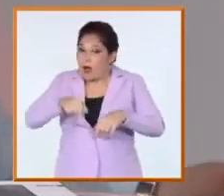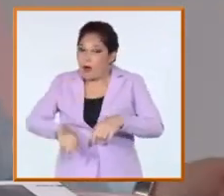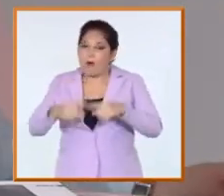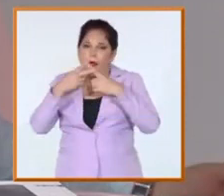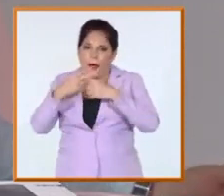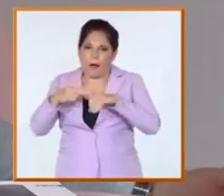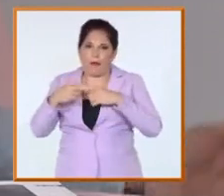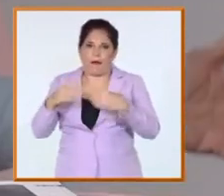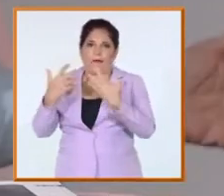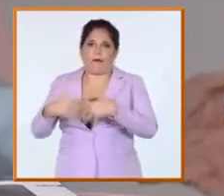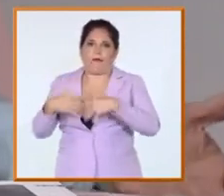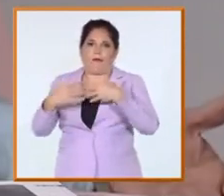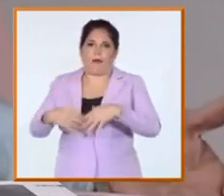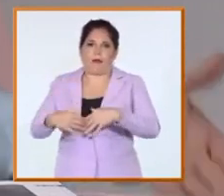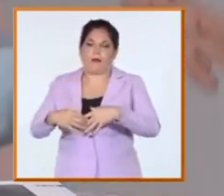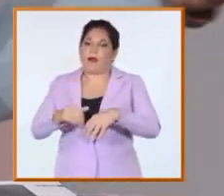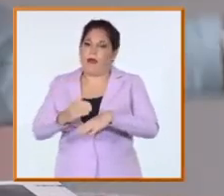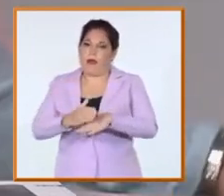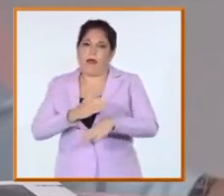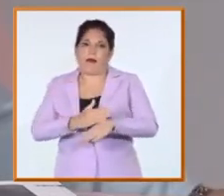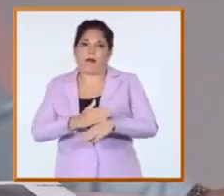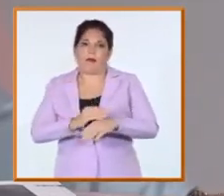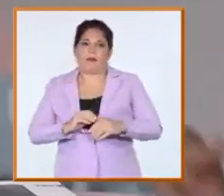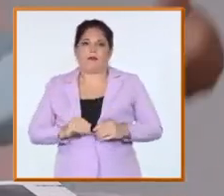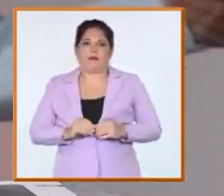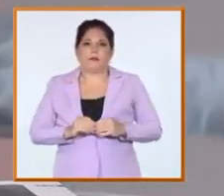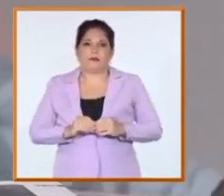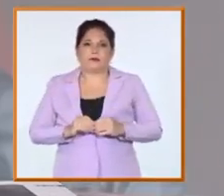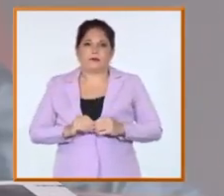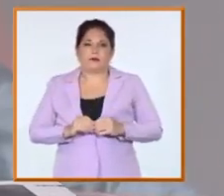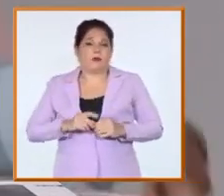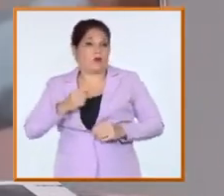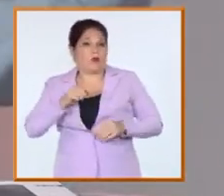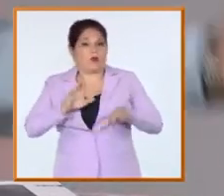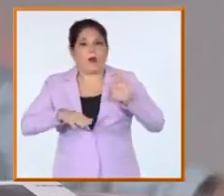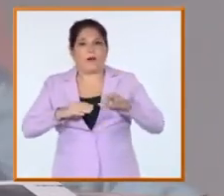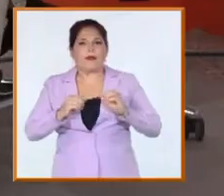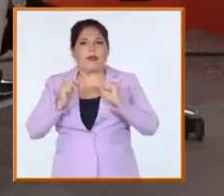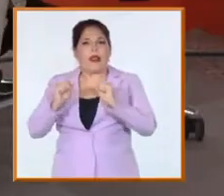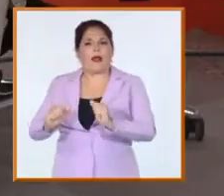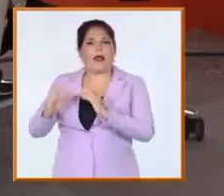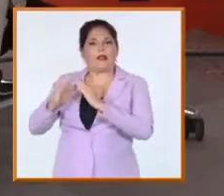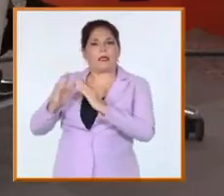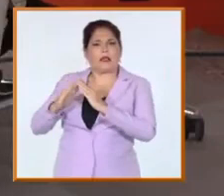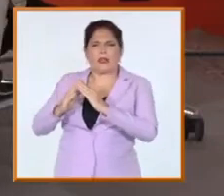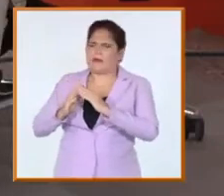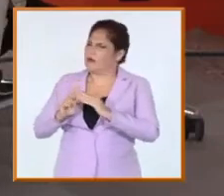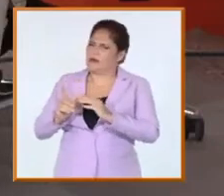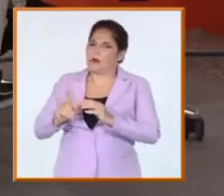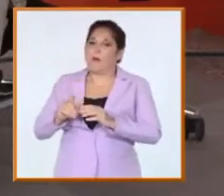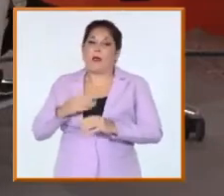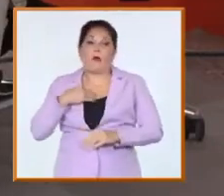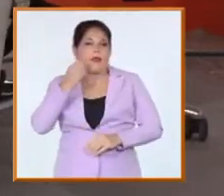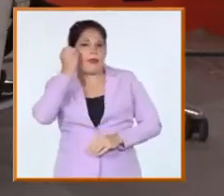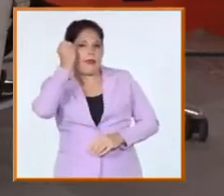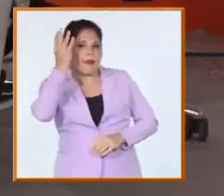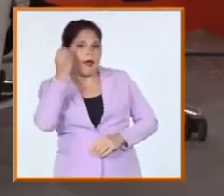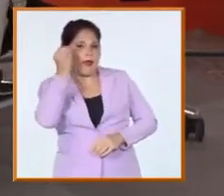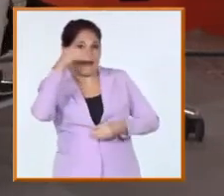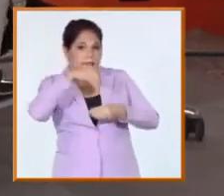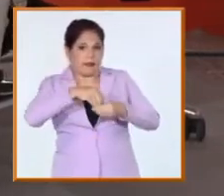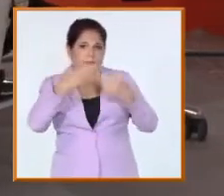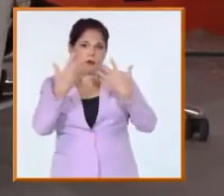es que el obrero antes de traernos la casa los tenemos arreglando innovando mejorando y aportando inclusive hasta